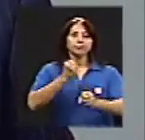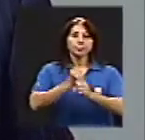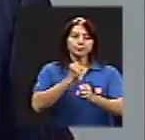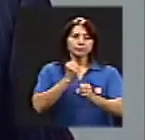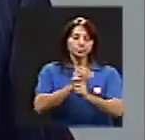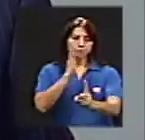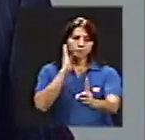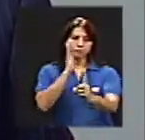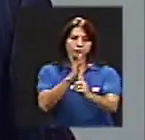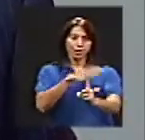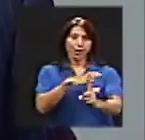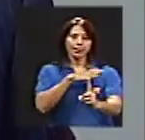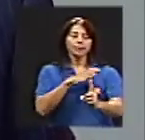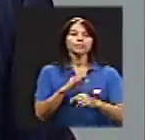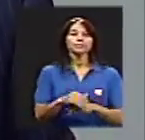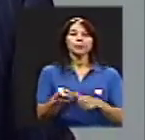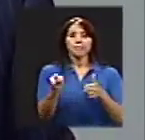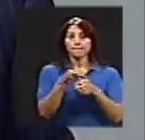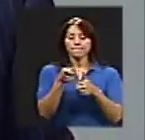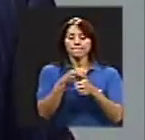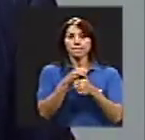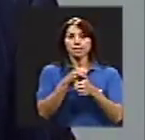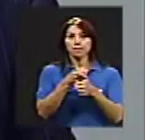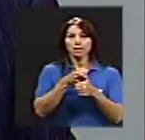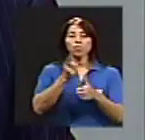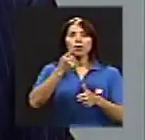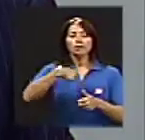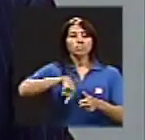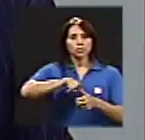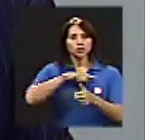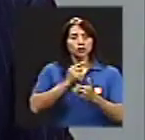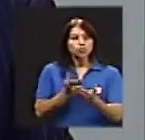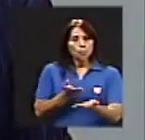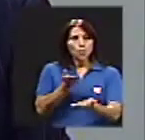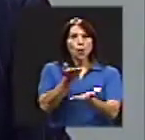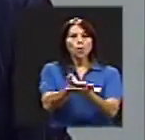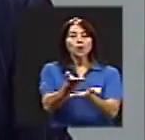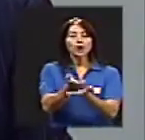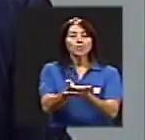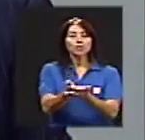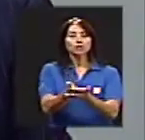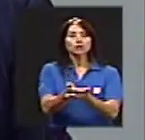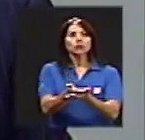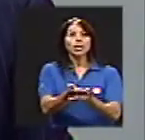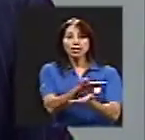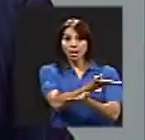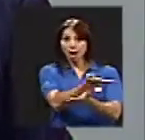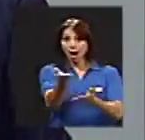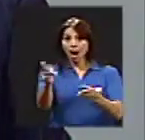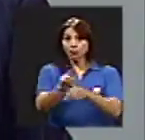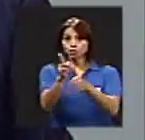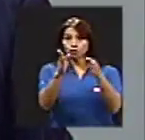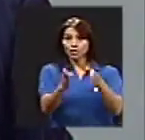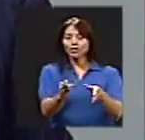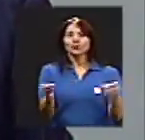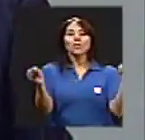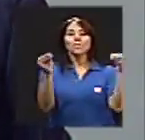dirección. En primer lugar, nos proponemos dar mucho más información a los usuarios, dar educación a los